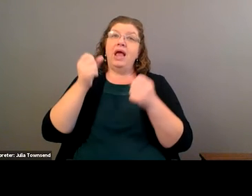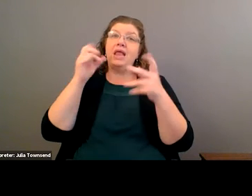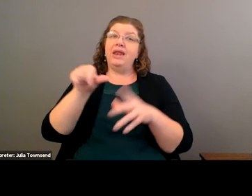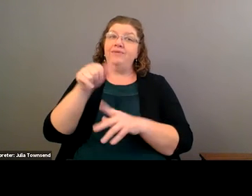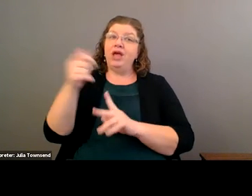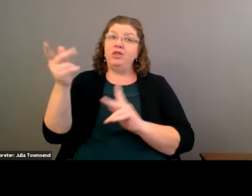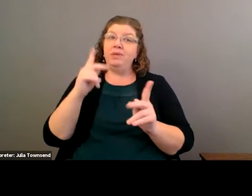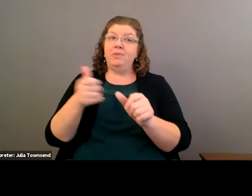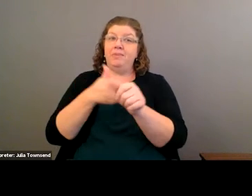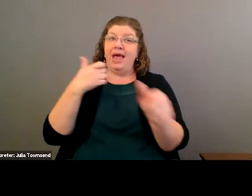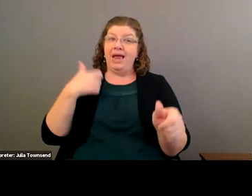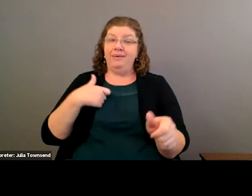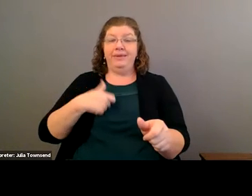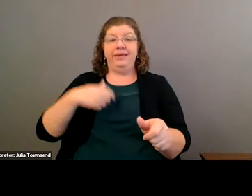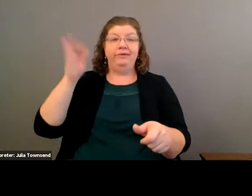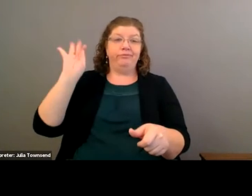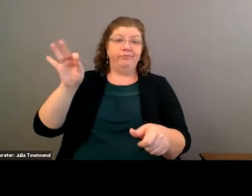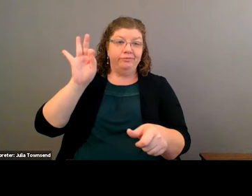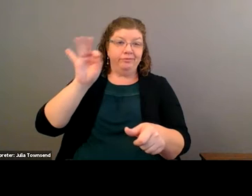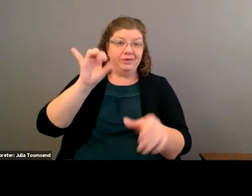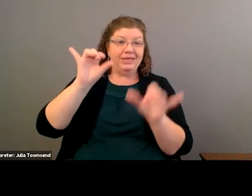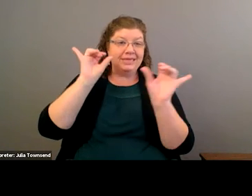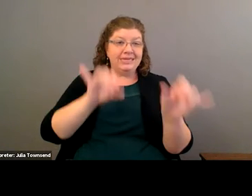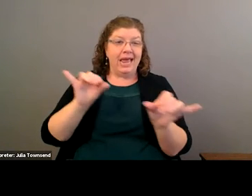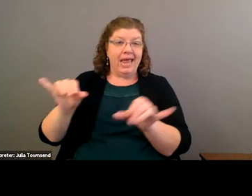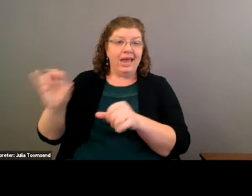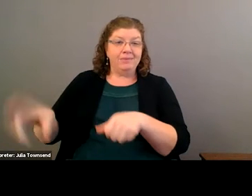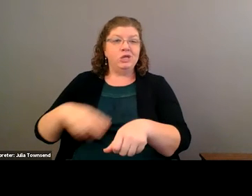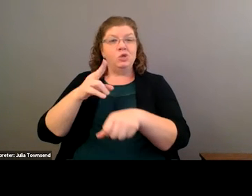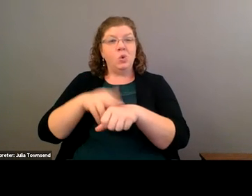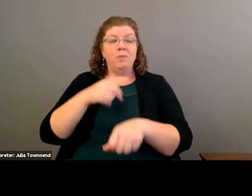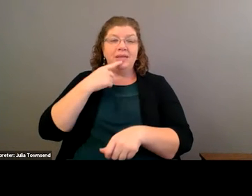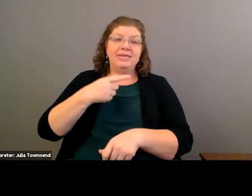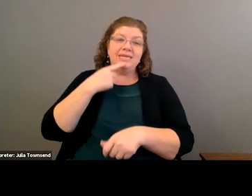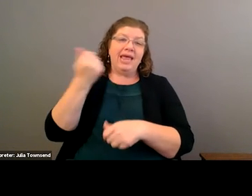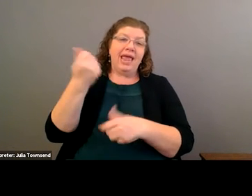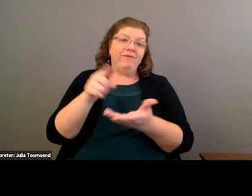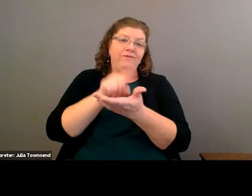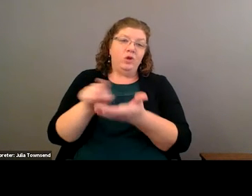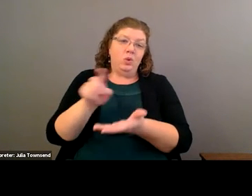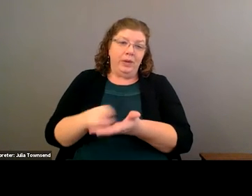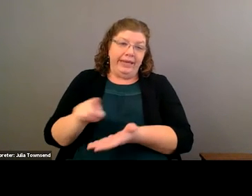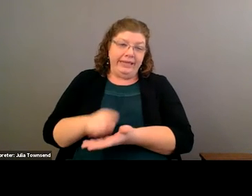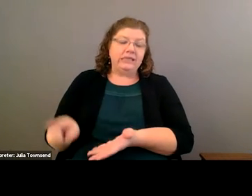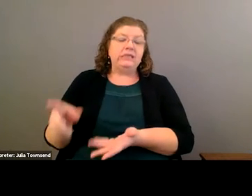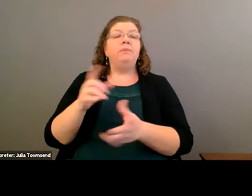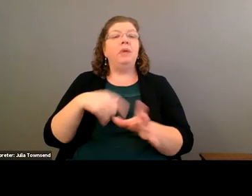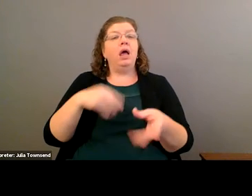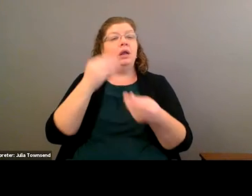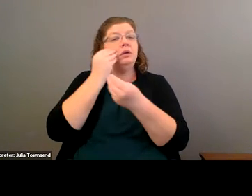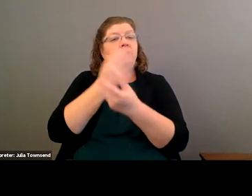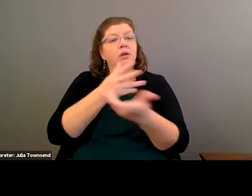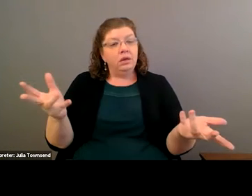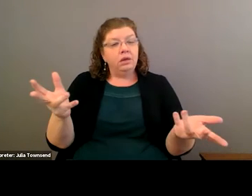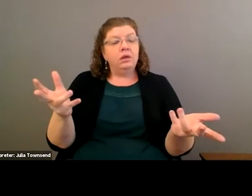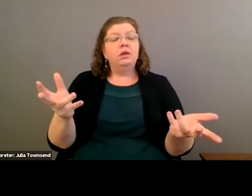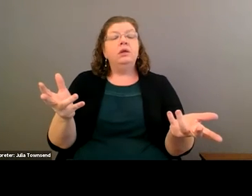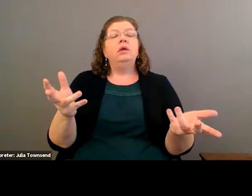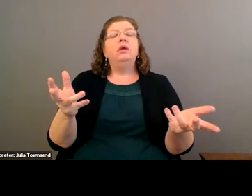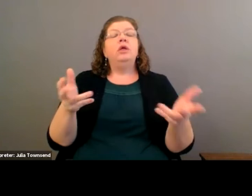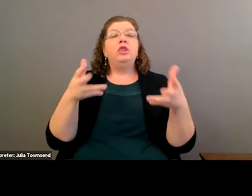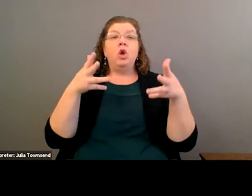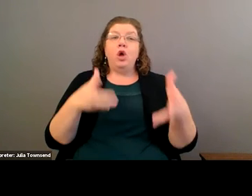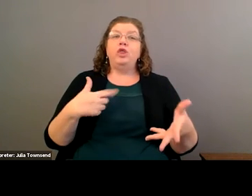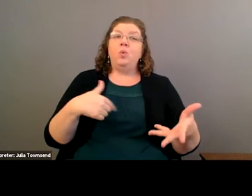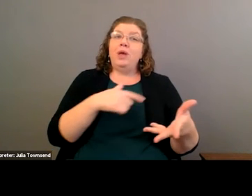mucha gente hablando esta noche después de mí, que van a mencionar las mismas cosas que siempre mencionan cada cierto tiempo, pero sepan